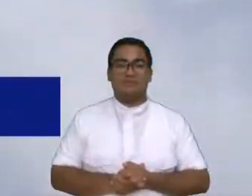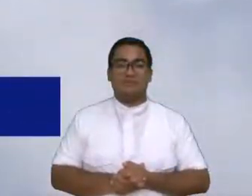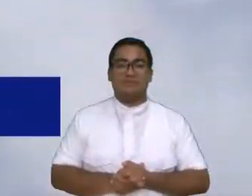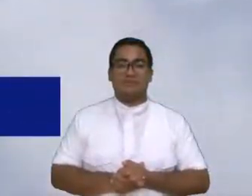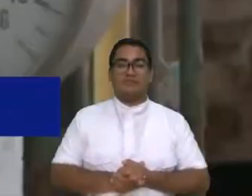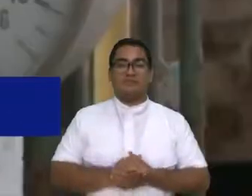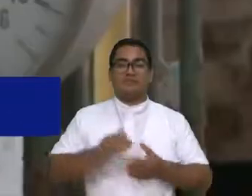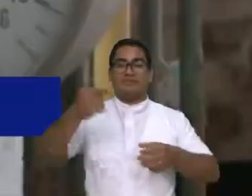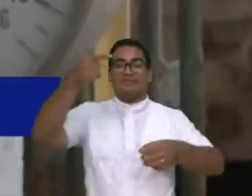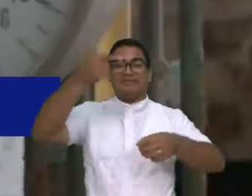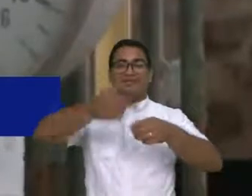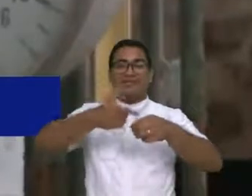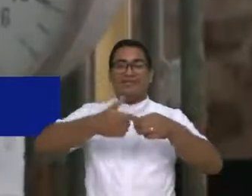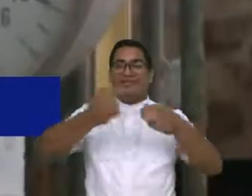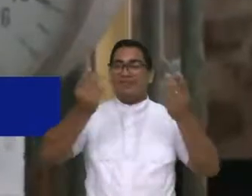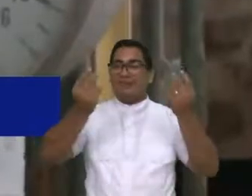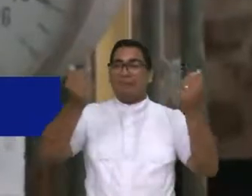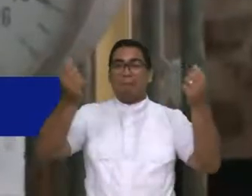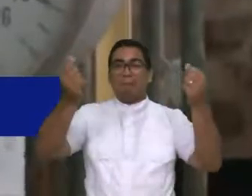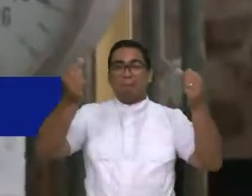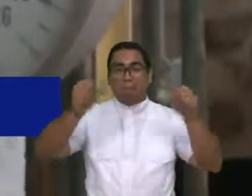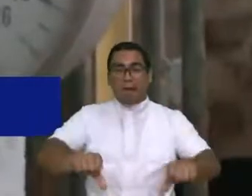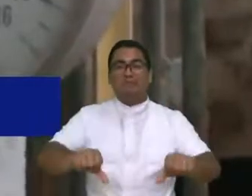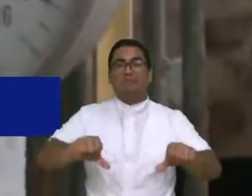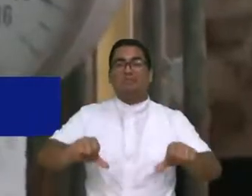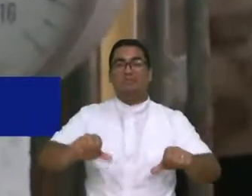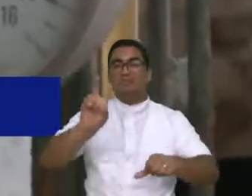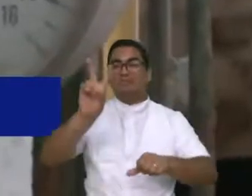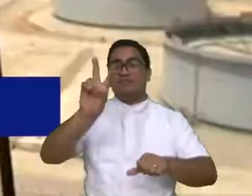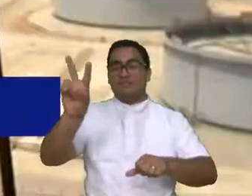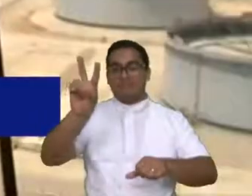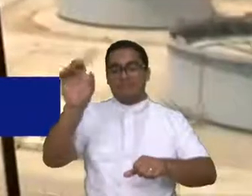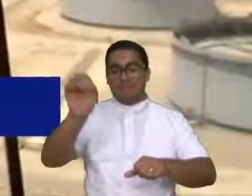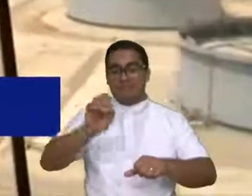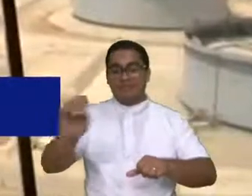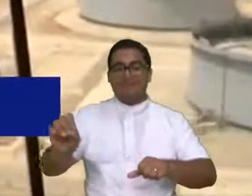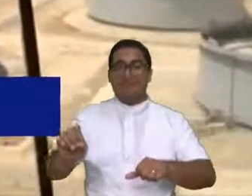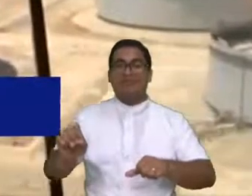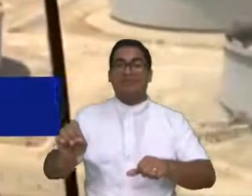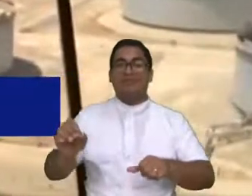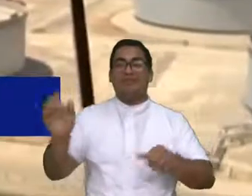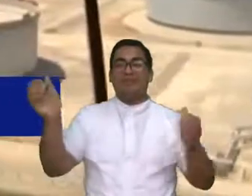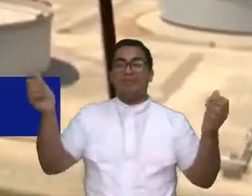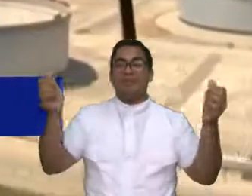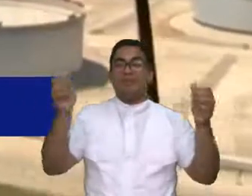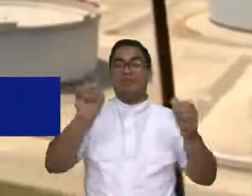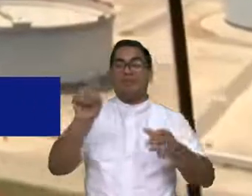Caída mundial en el precio del petróleo, de un 22%,